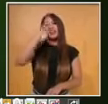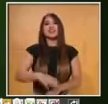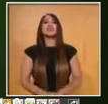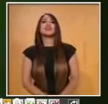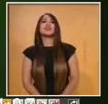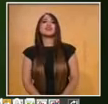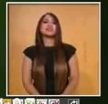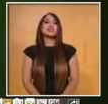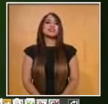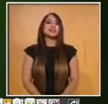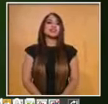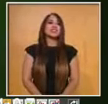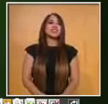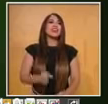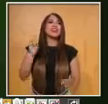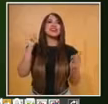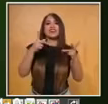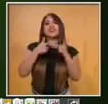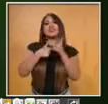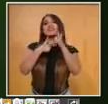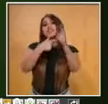Ok, vamos a continuar. En